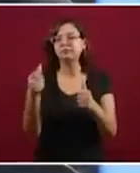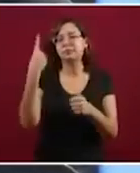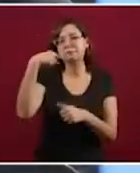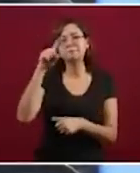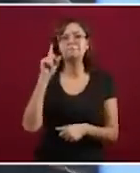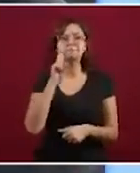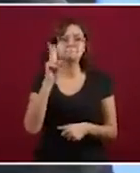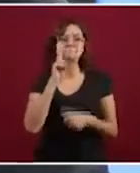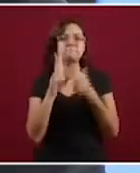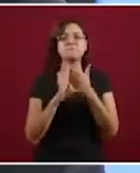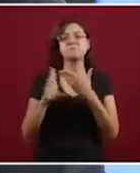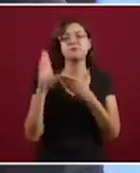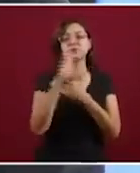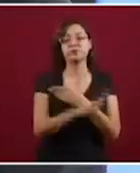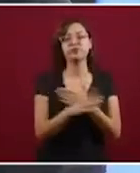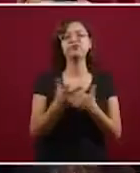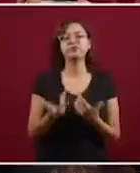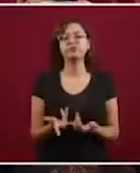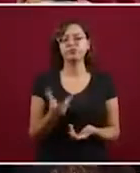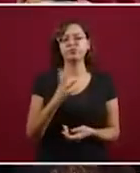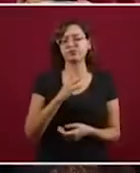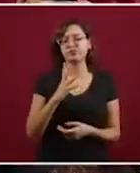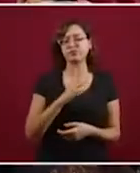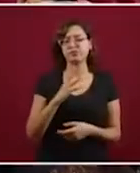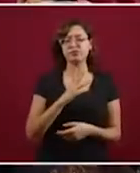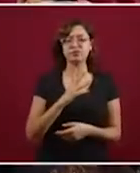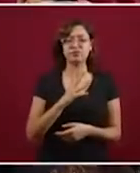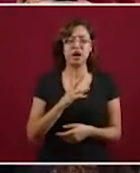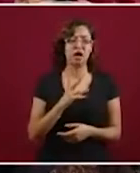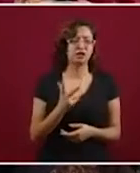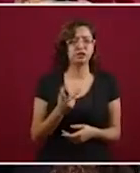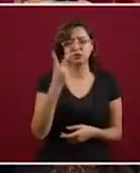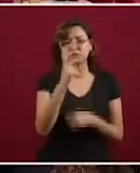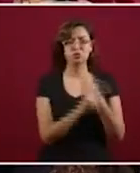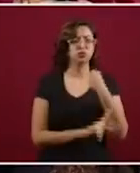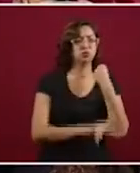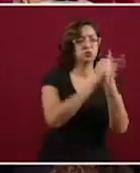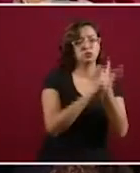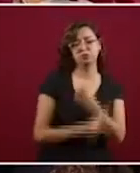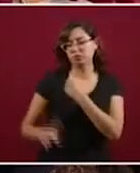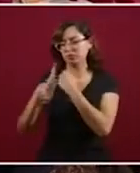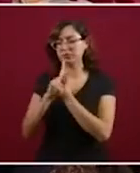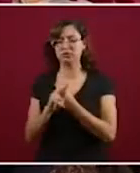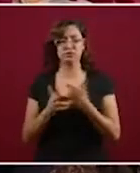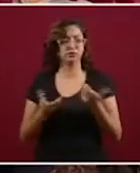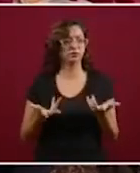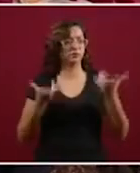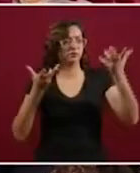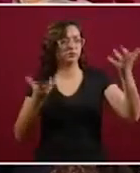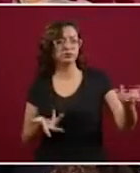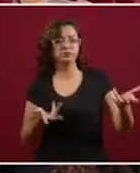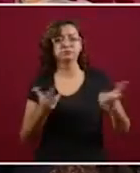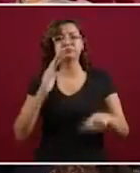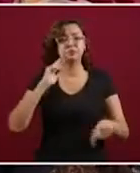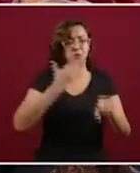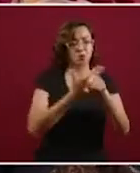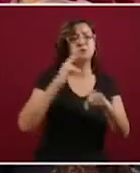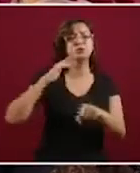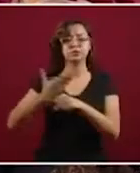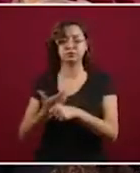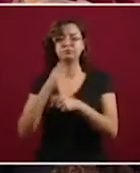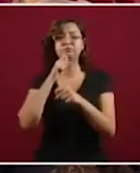esto involucra sobre todo a los dos países pero de manera muy destacada a lo que se ha generado